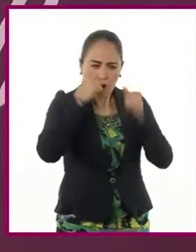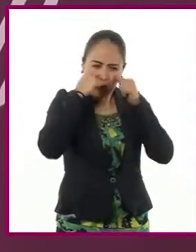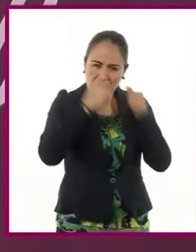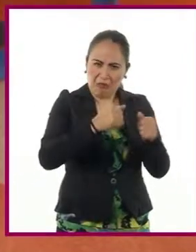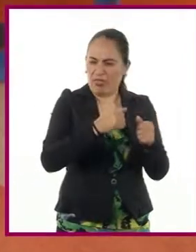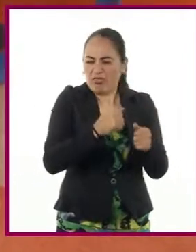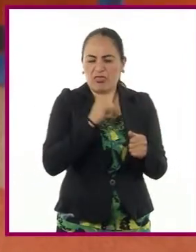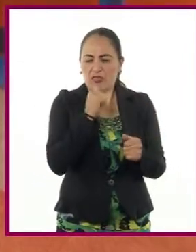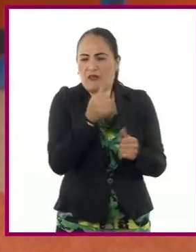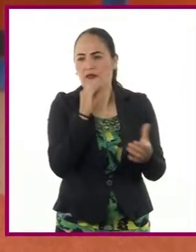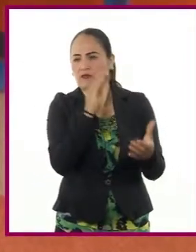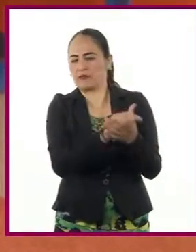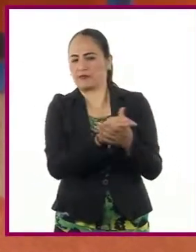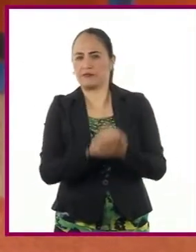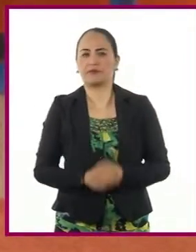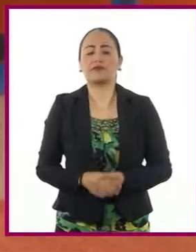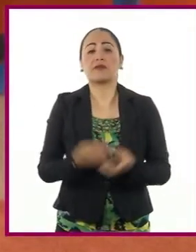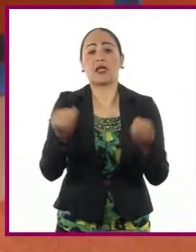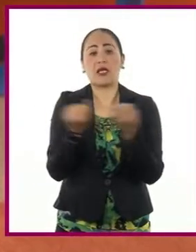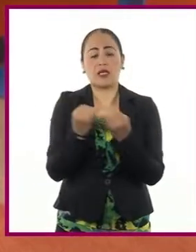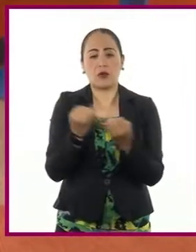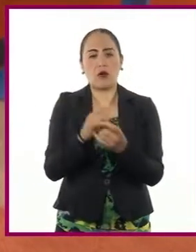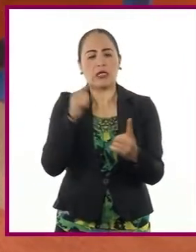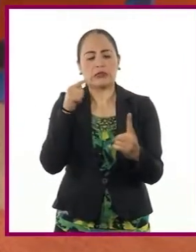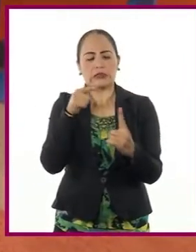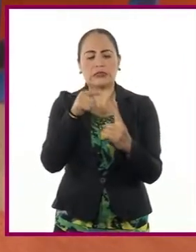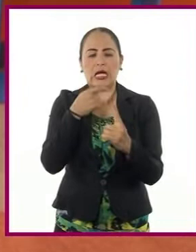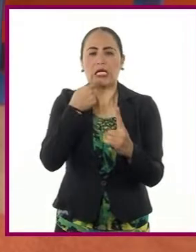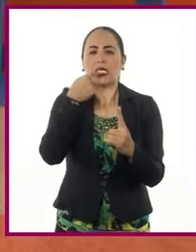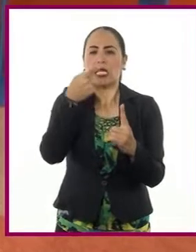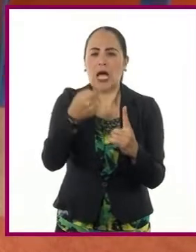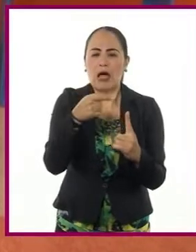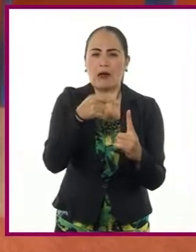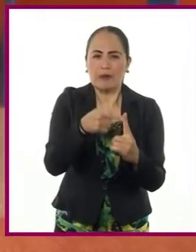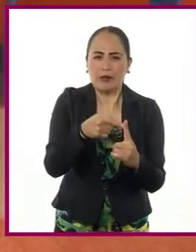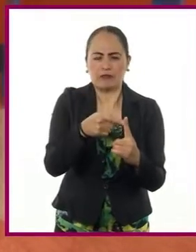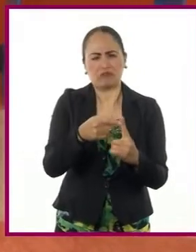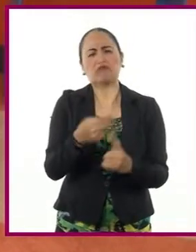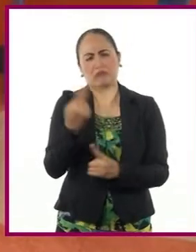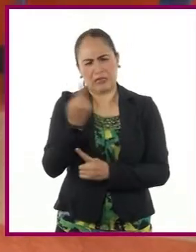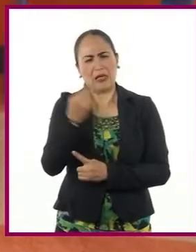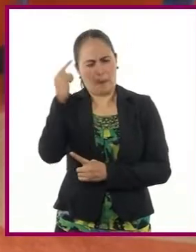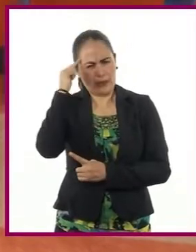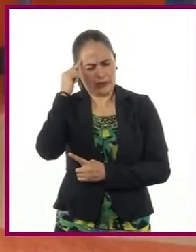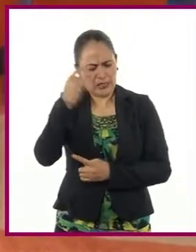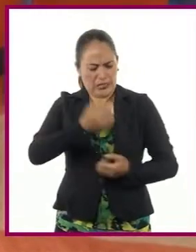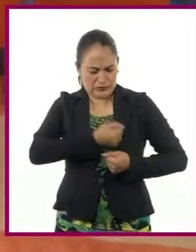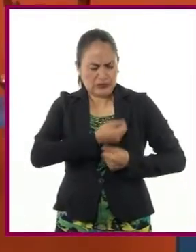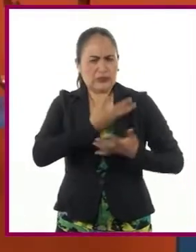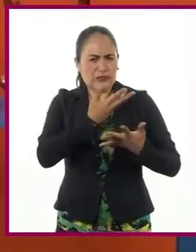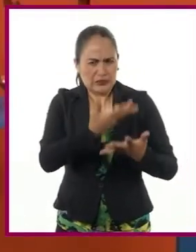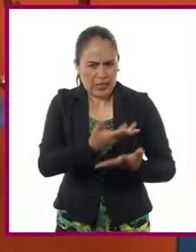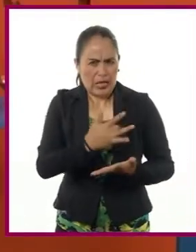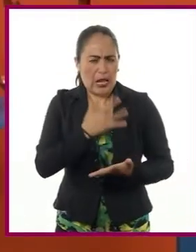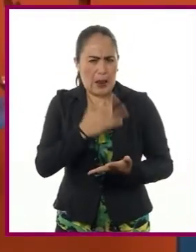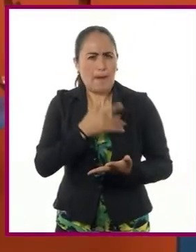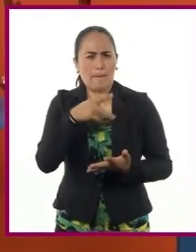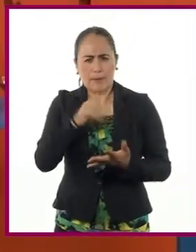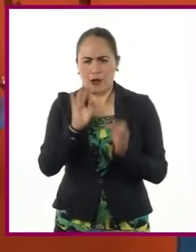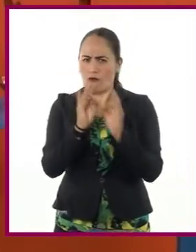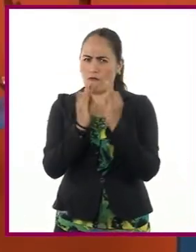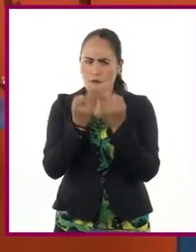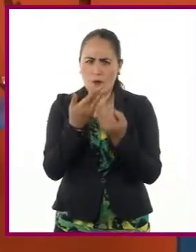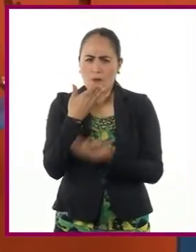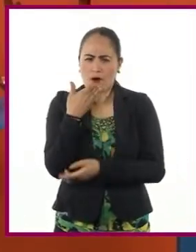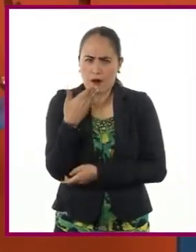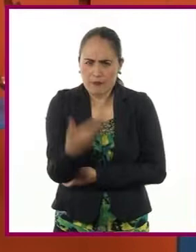hacer uso de las herramientas como la asertividad para expresar lo que pensamos y lo que sentimos, o bien, no saber